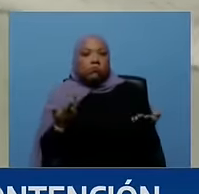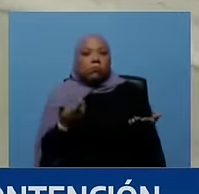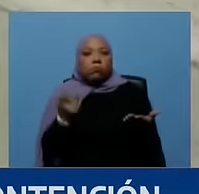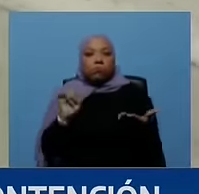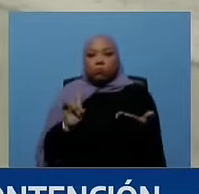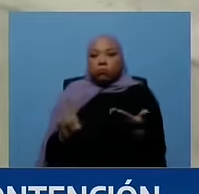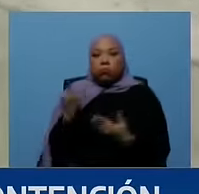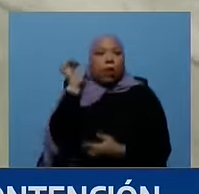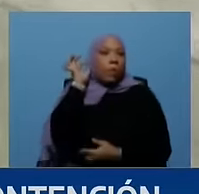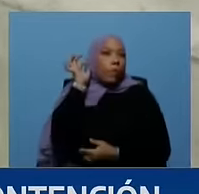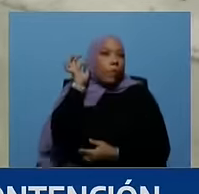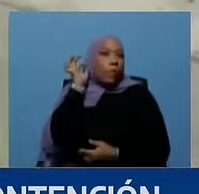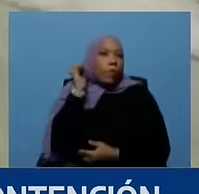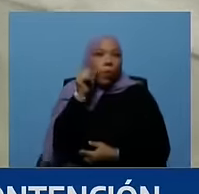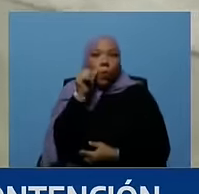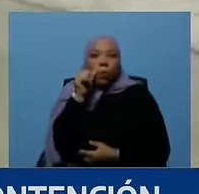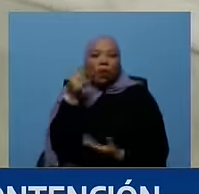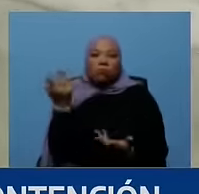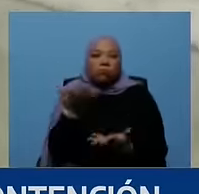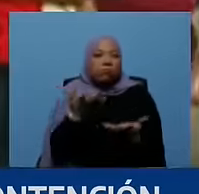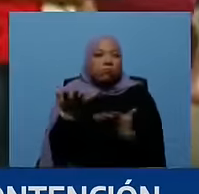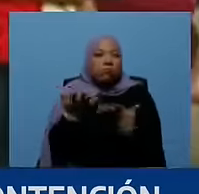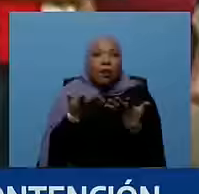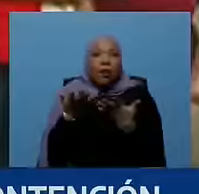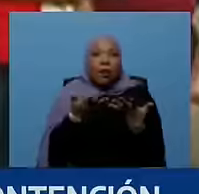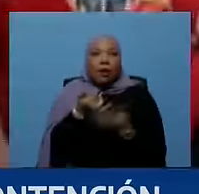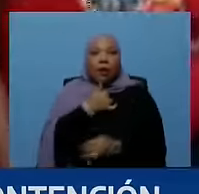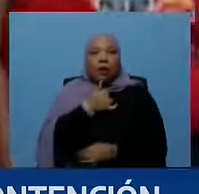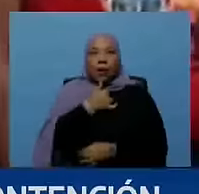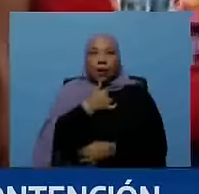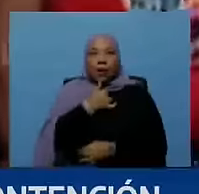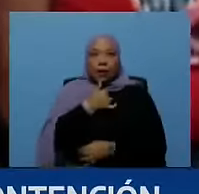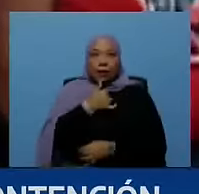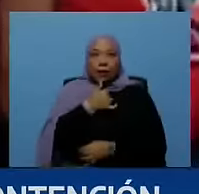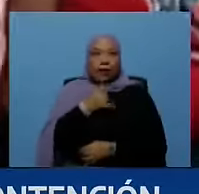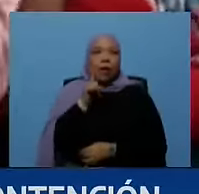tienen, vamos a ver. Bueno, le voy a dar la palabra a María.